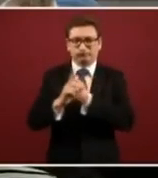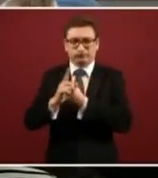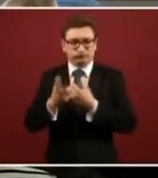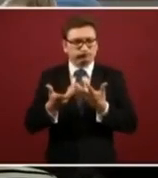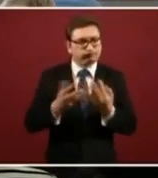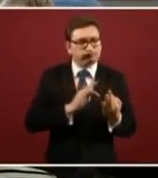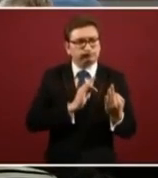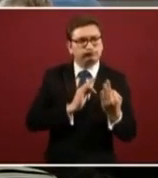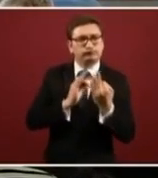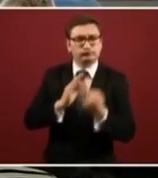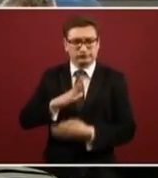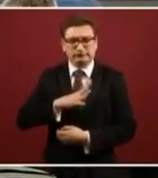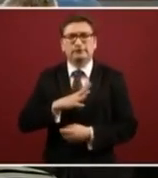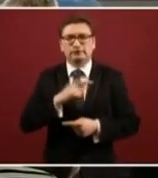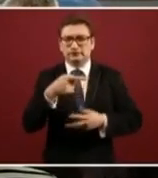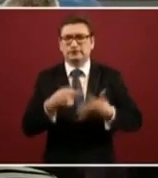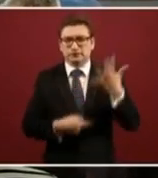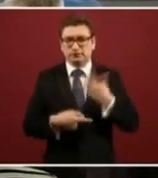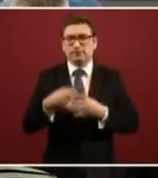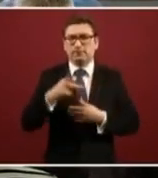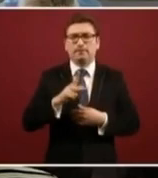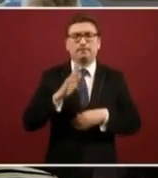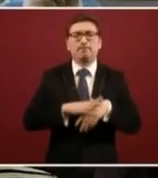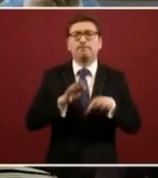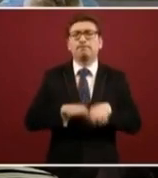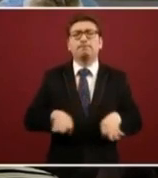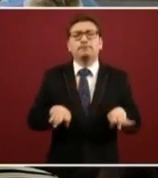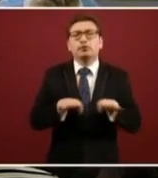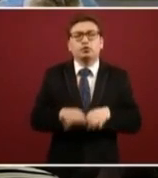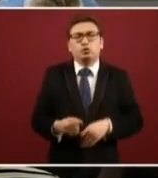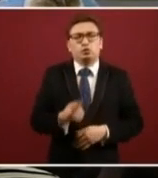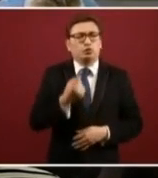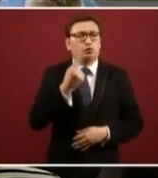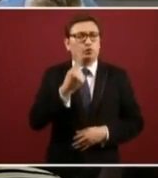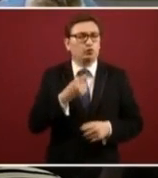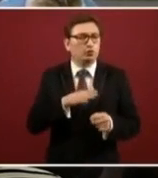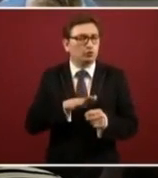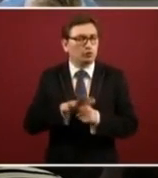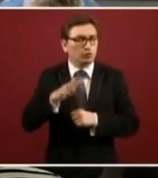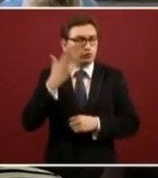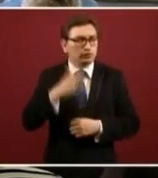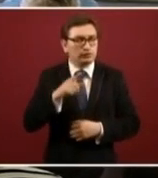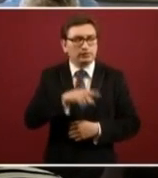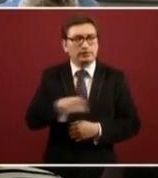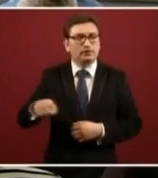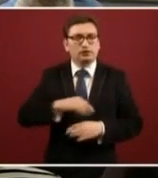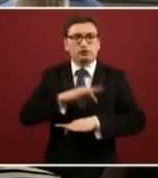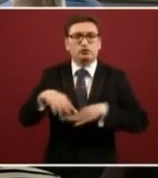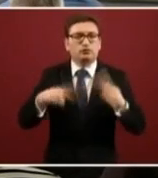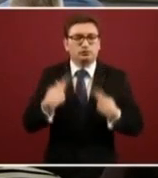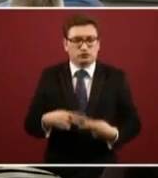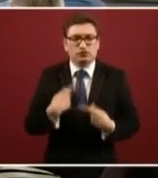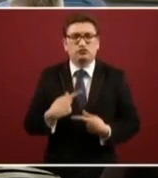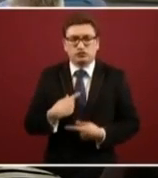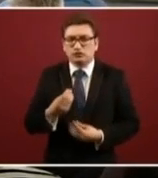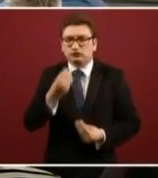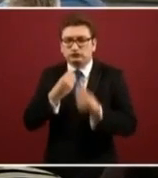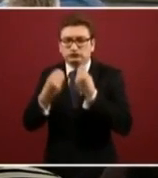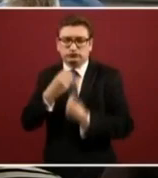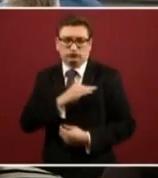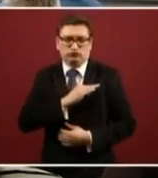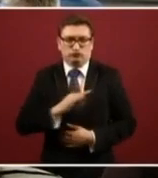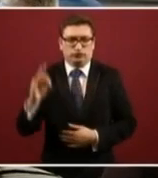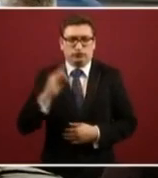desafíos, pero tal vez valdría señalar que el más importante es asegurar la alimentación de todos los mexicanos,